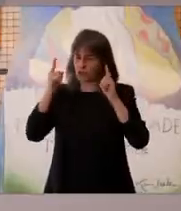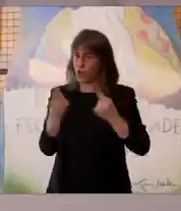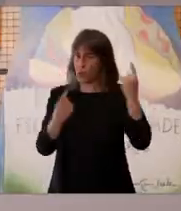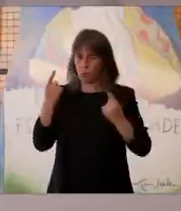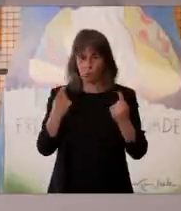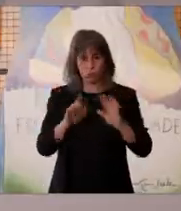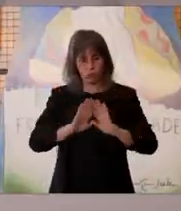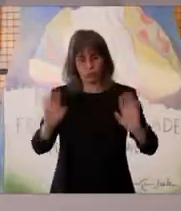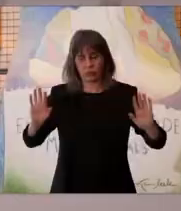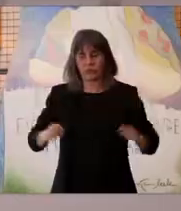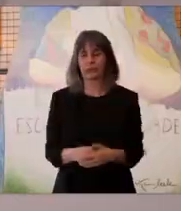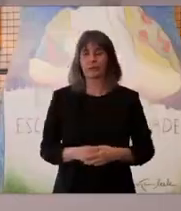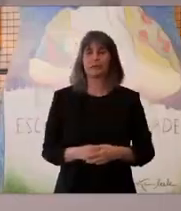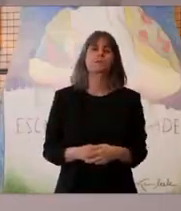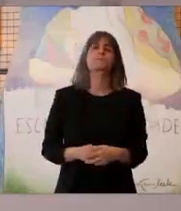la